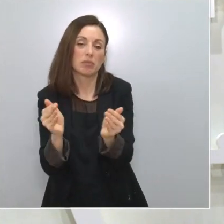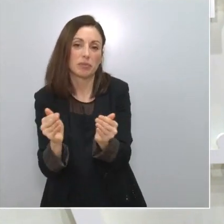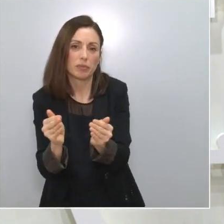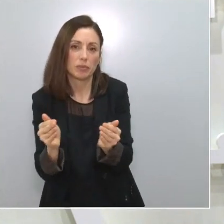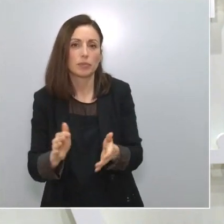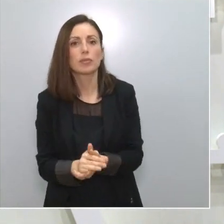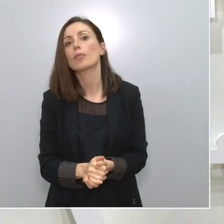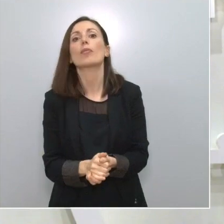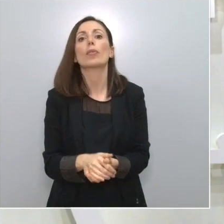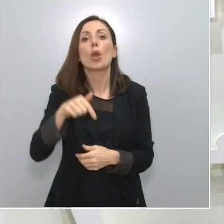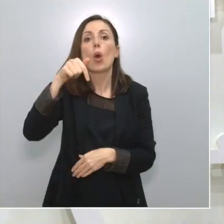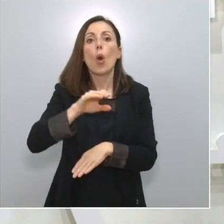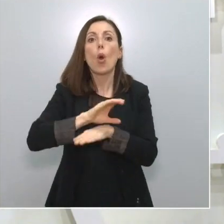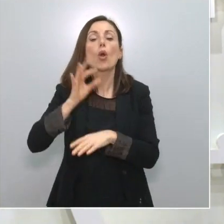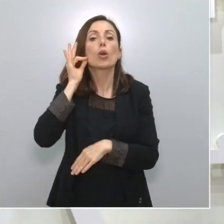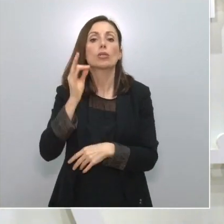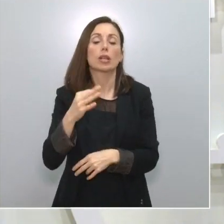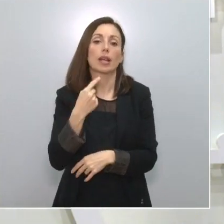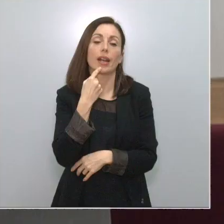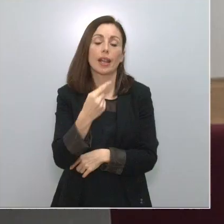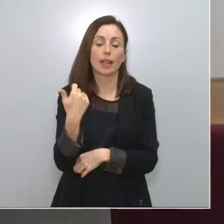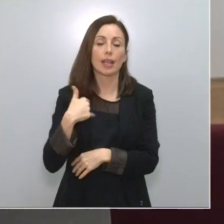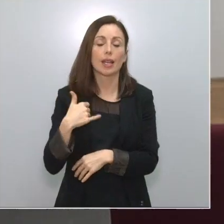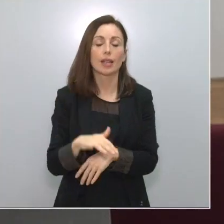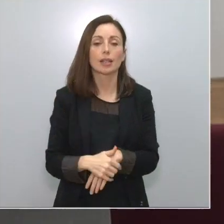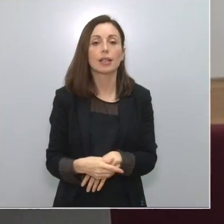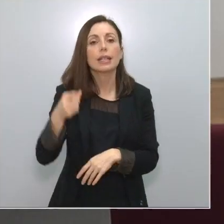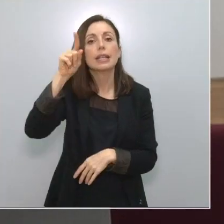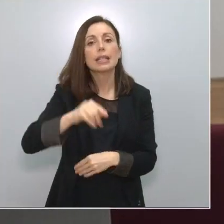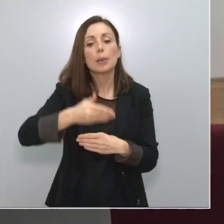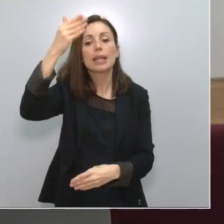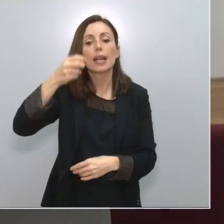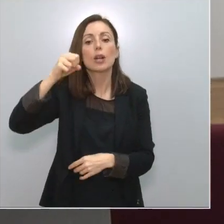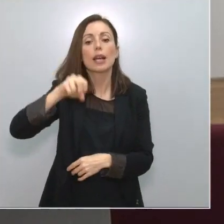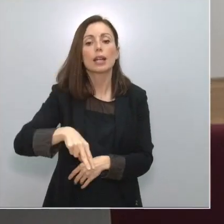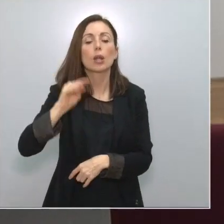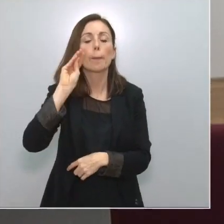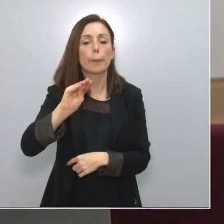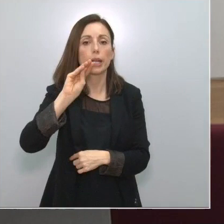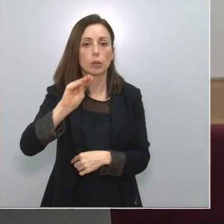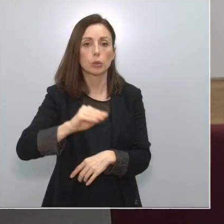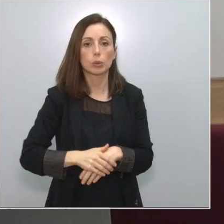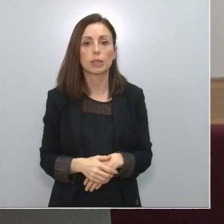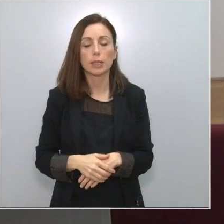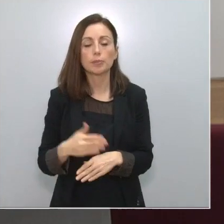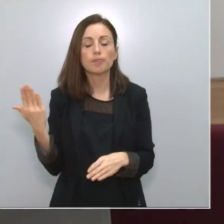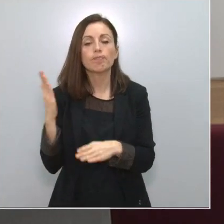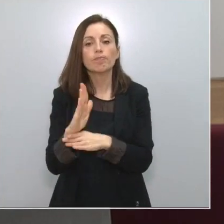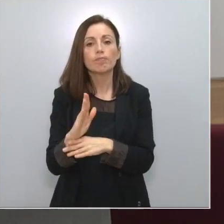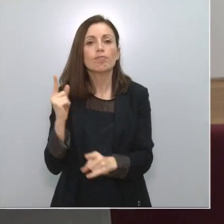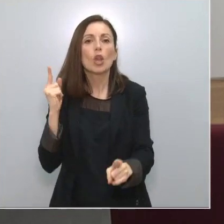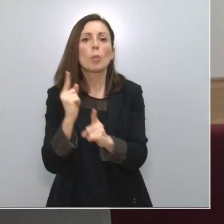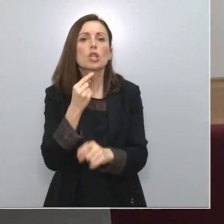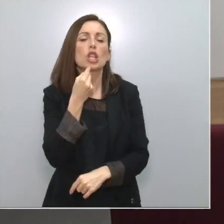digo, ya lo ha anunciado la consejera y están trabajando en eso. También desde el diario de La Razón plantean que la oposición se queja de